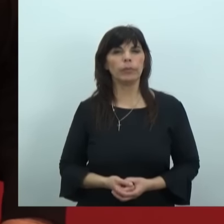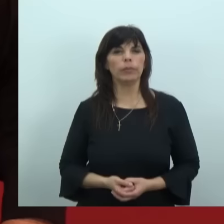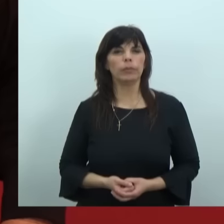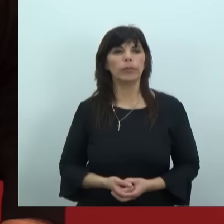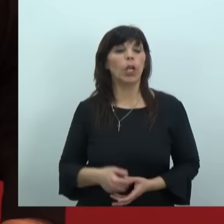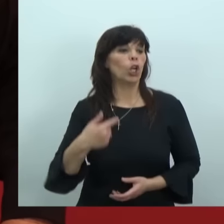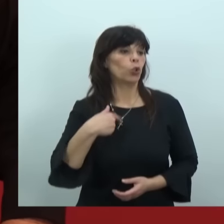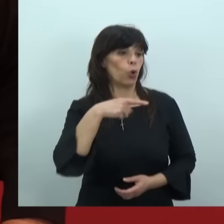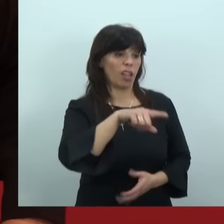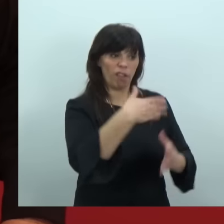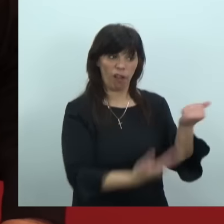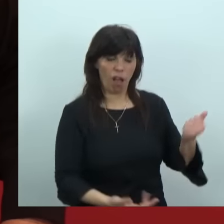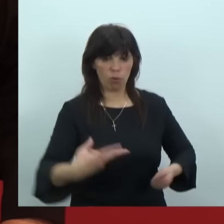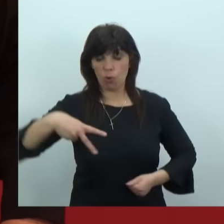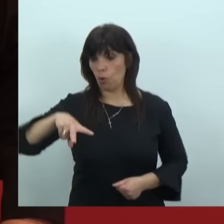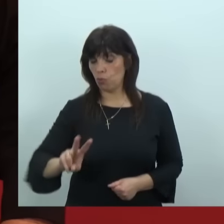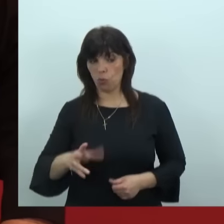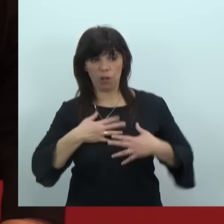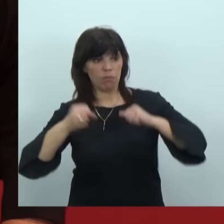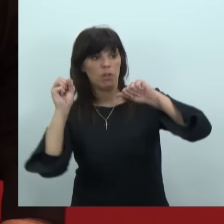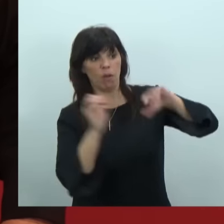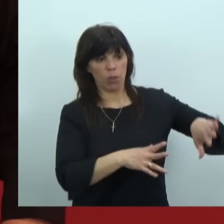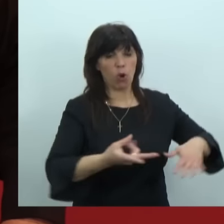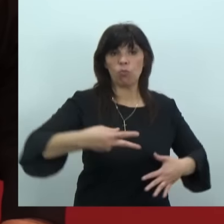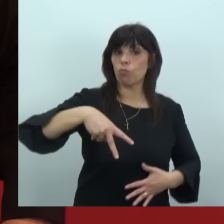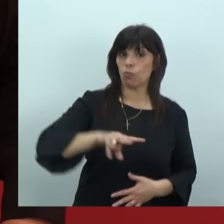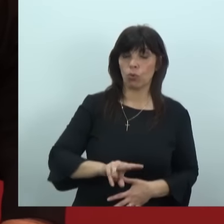te voy a fallar ni tampoco te voy a abandonar.